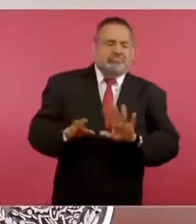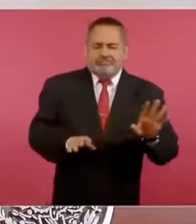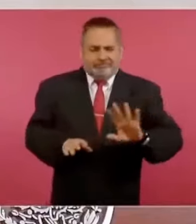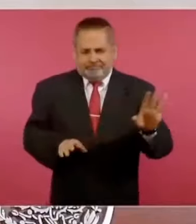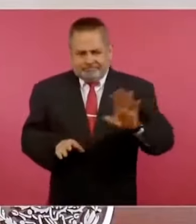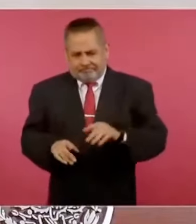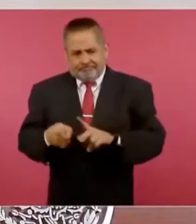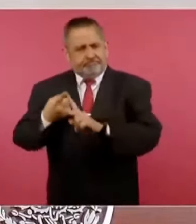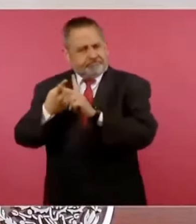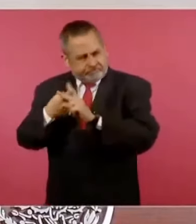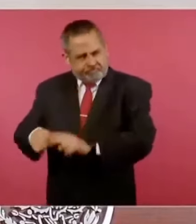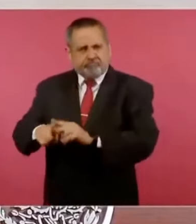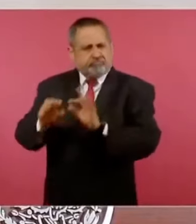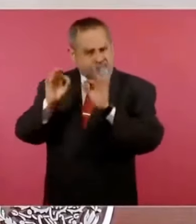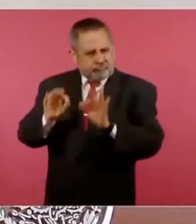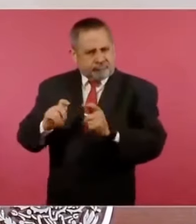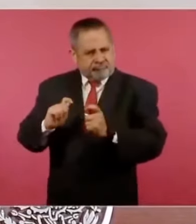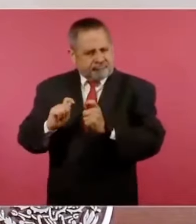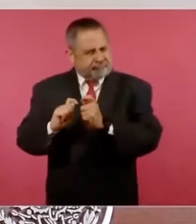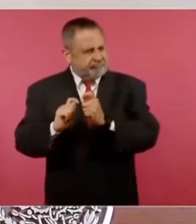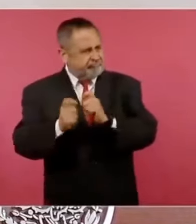las bases